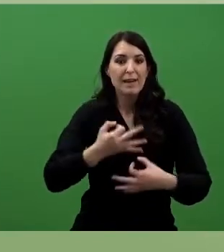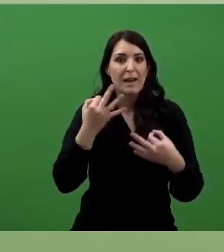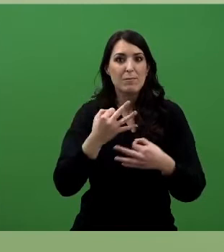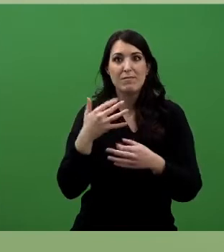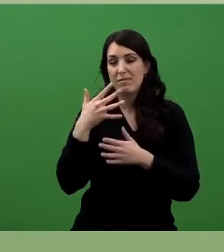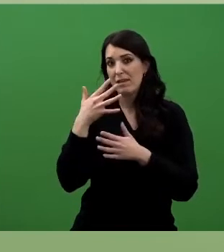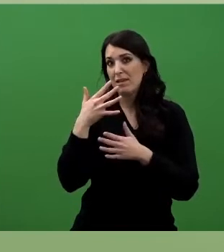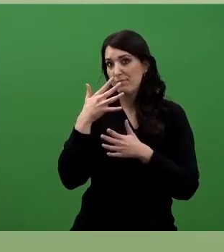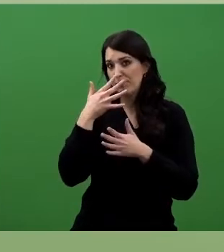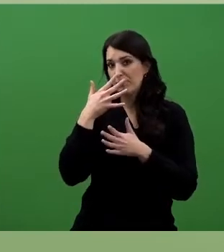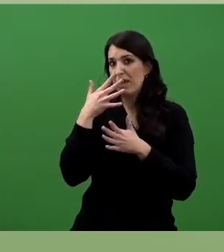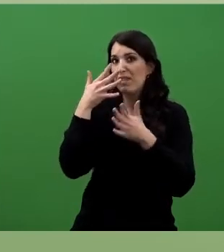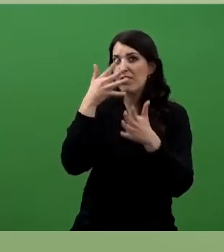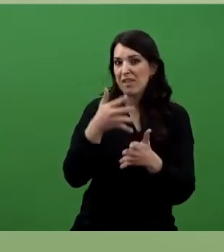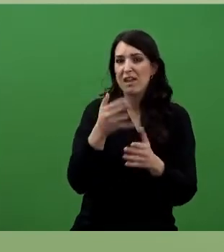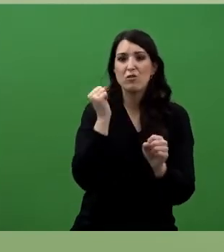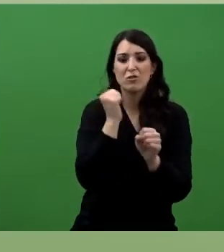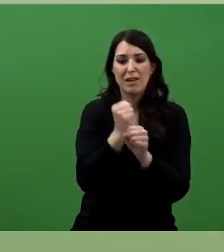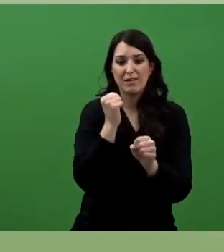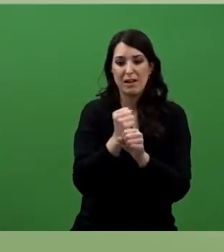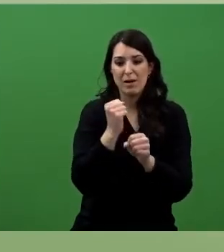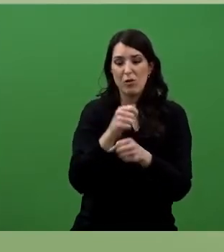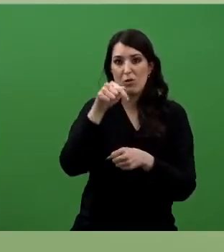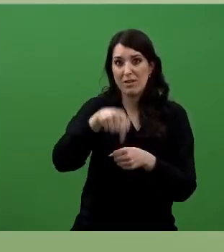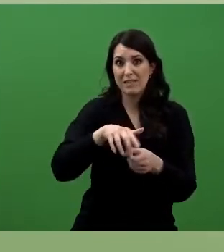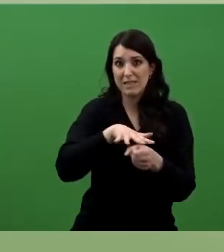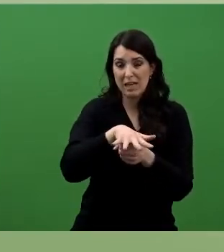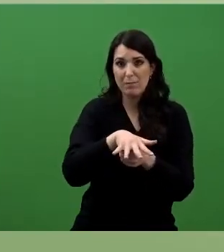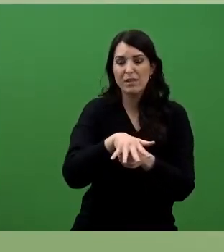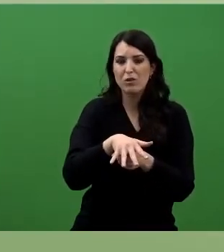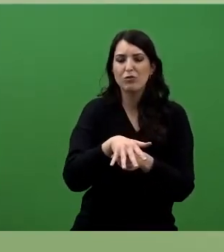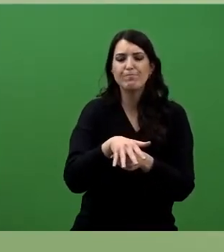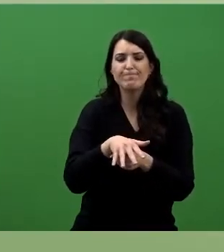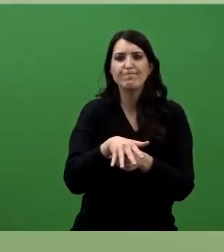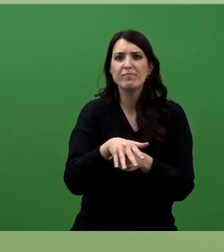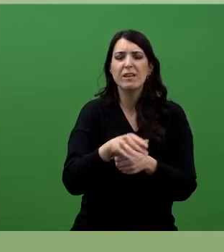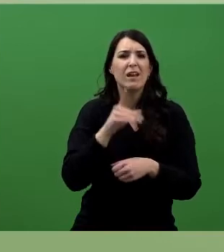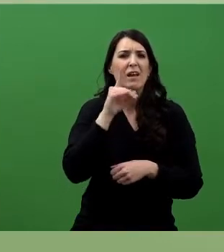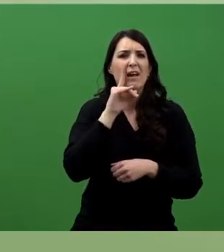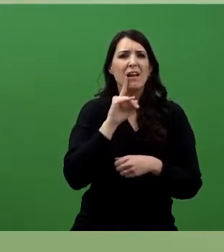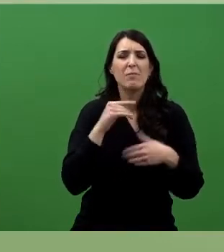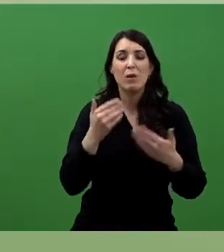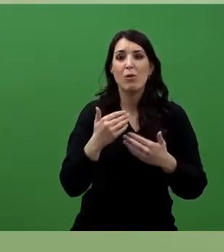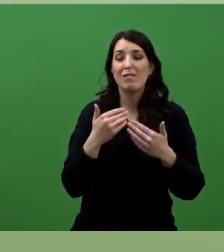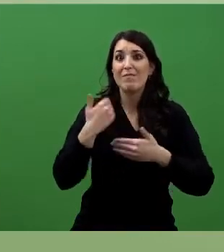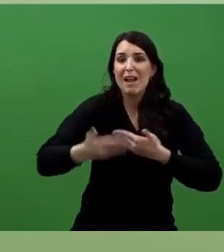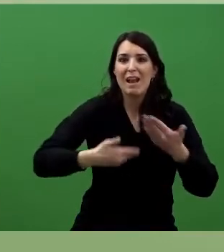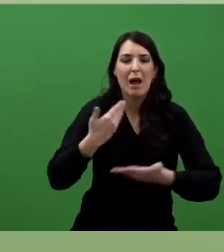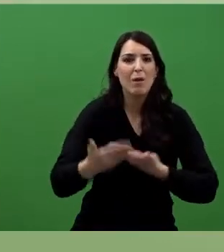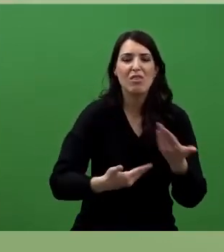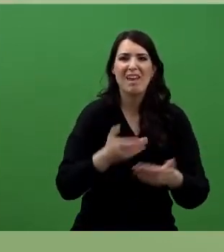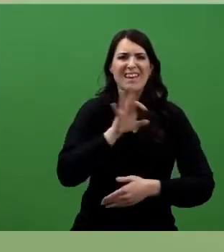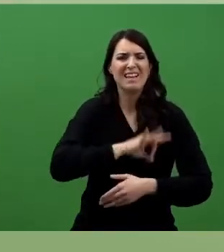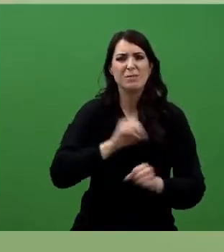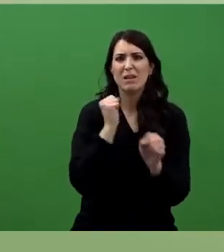10 años más o menos que hace que estoy trabajando en este campo, pues es de admirar lo que está avanzando y el espíritu que hay